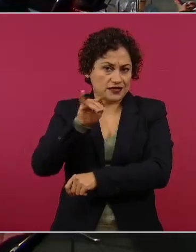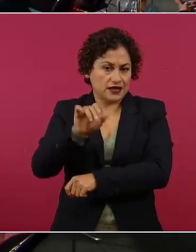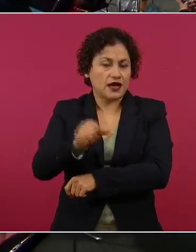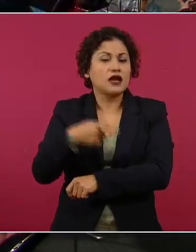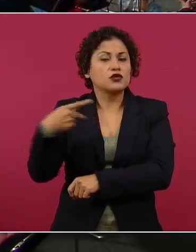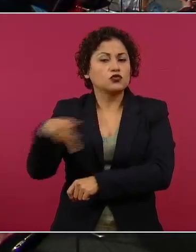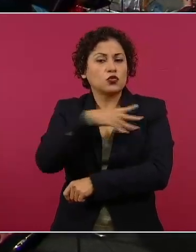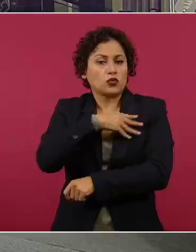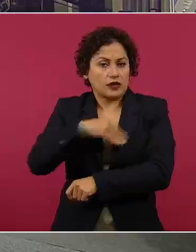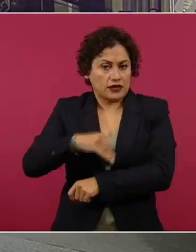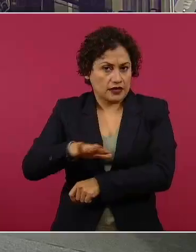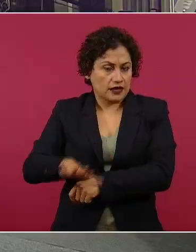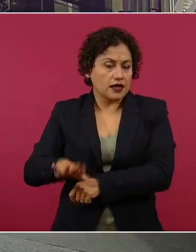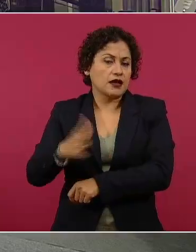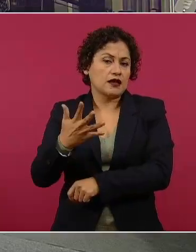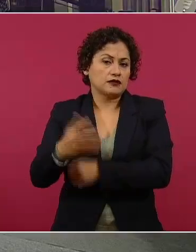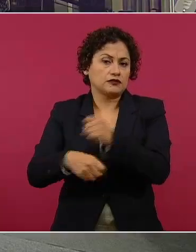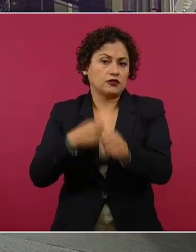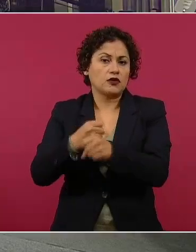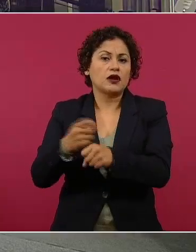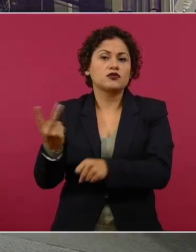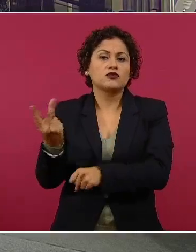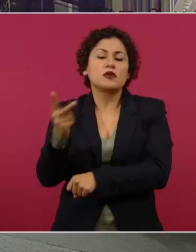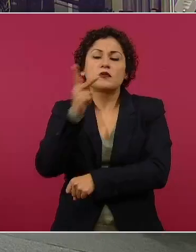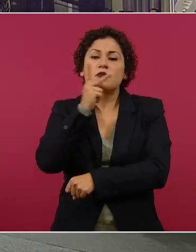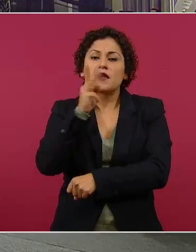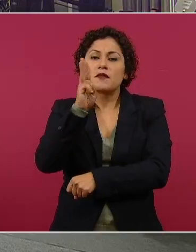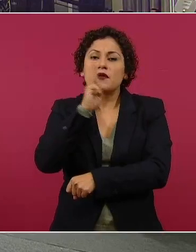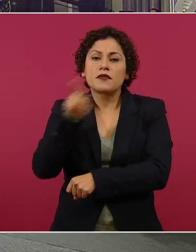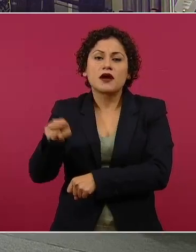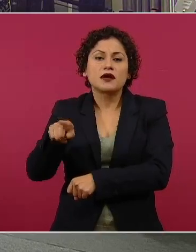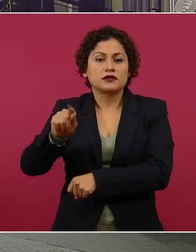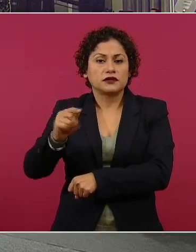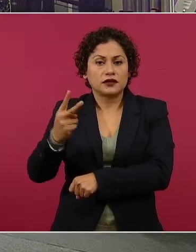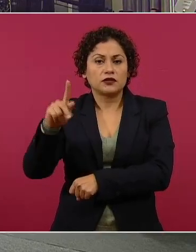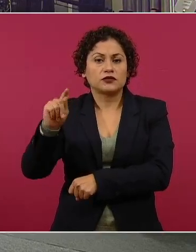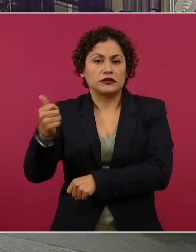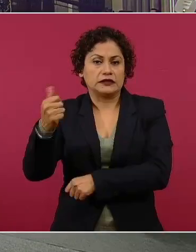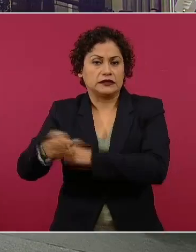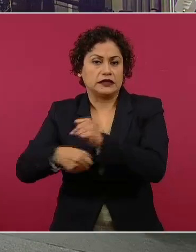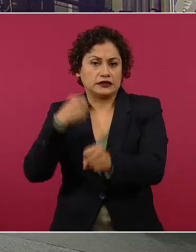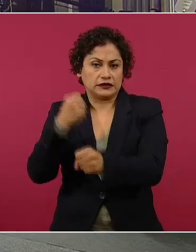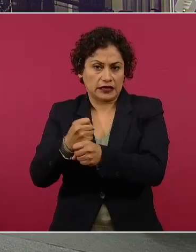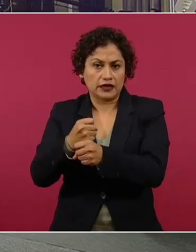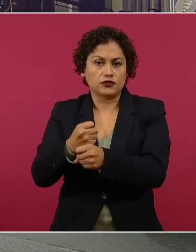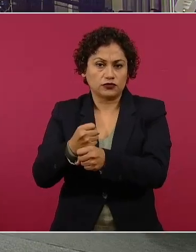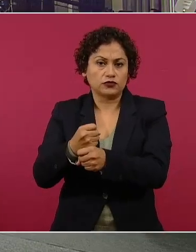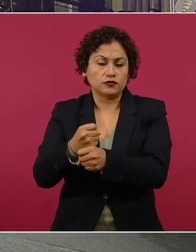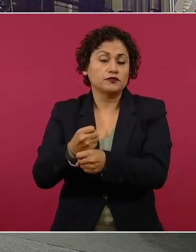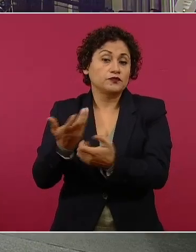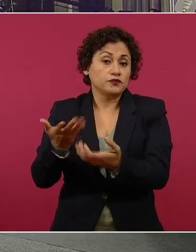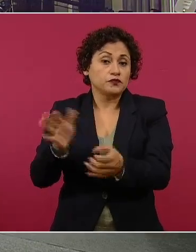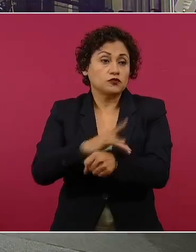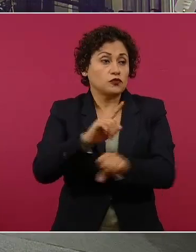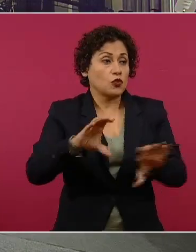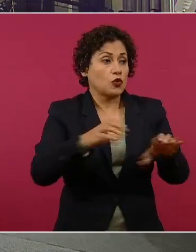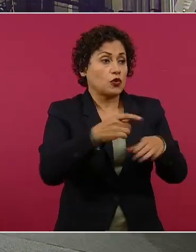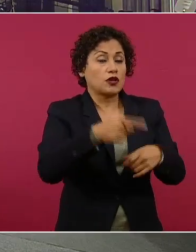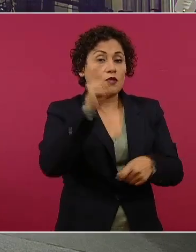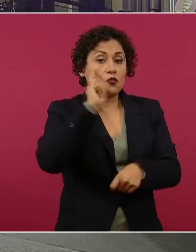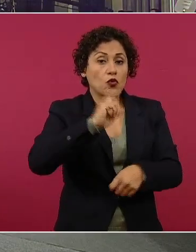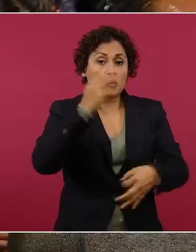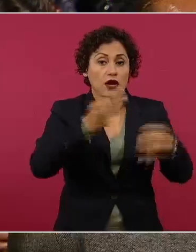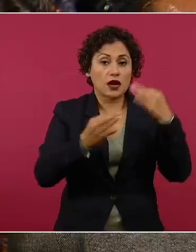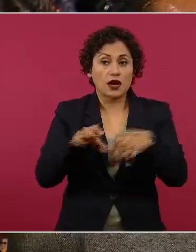las repercusiones de salud en sus padres Alicia y Jorge, de 72 y 76 años de edad, porque la jueza ha llegado al extremo de encarcelar